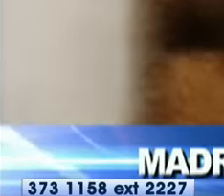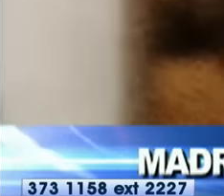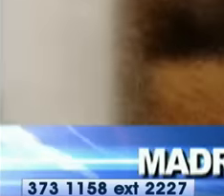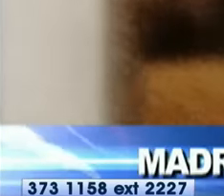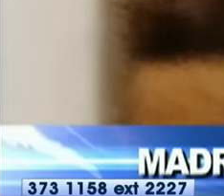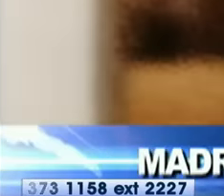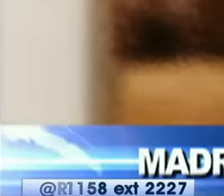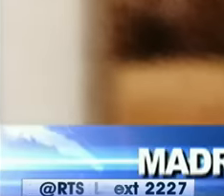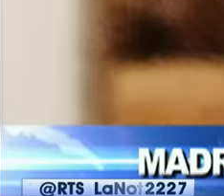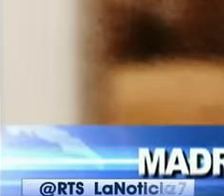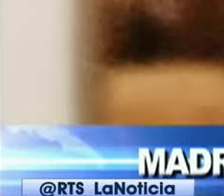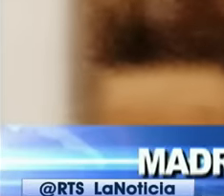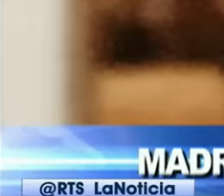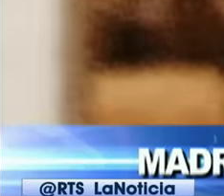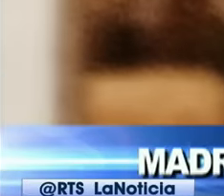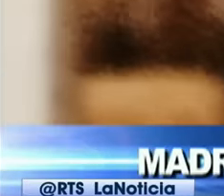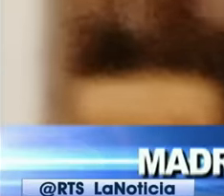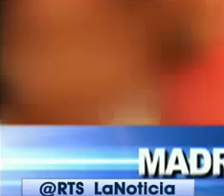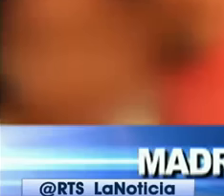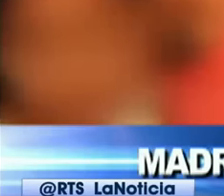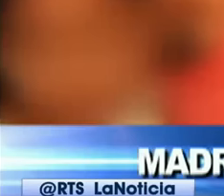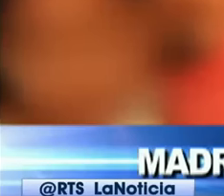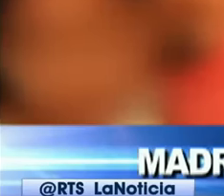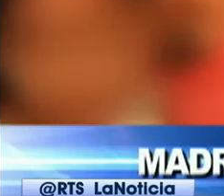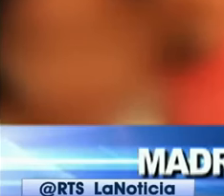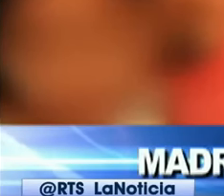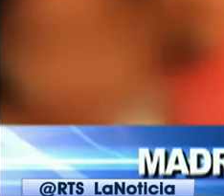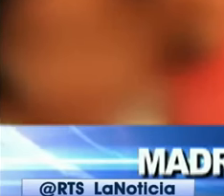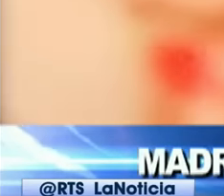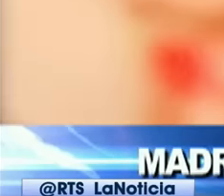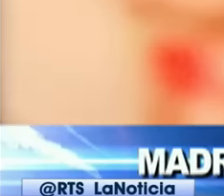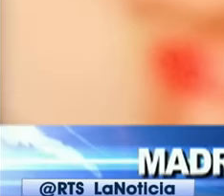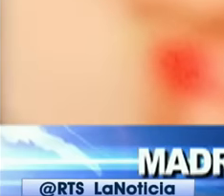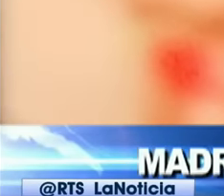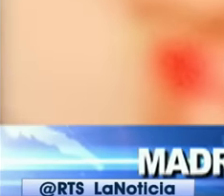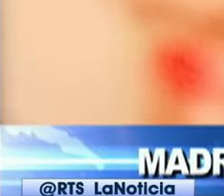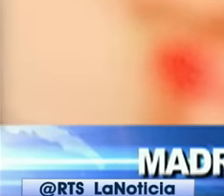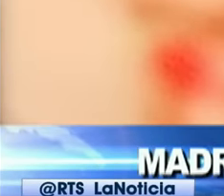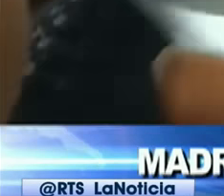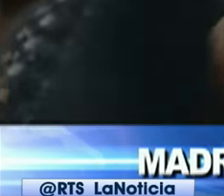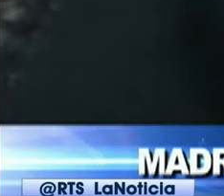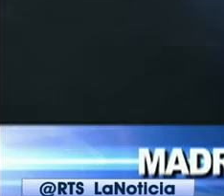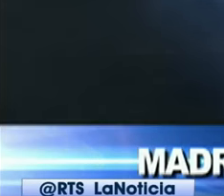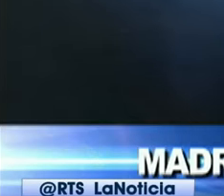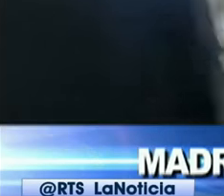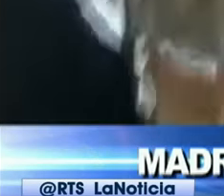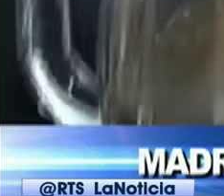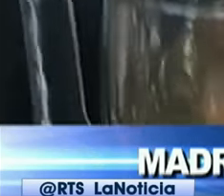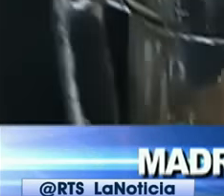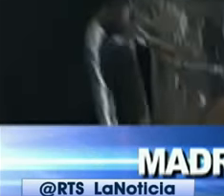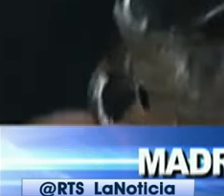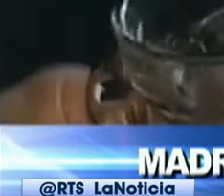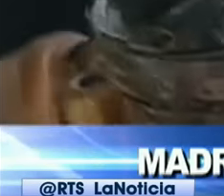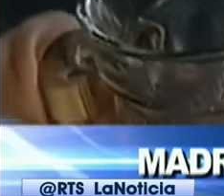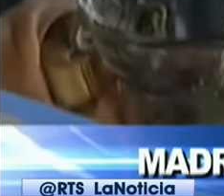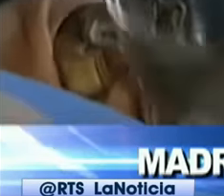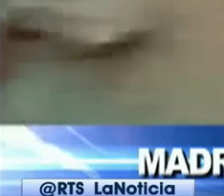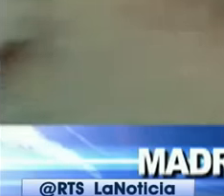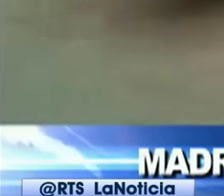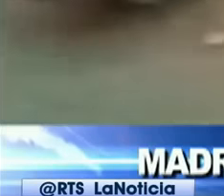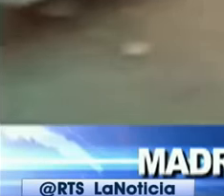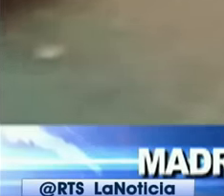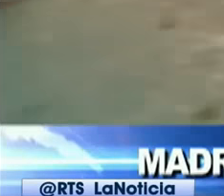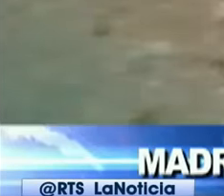Una madre desesperada pide ayuda para sus 4 hijos, quienes llevan más de 3 años consumiendo droga. La